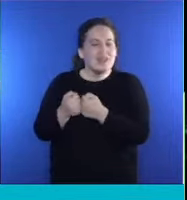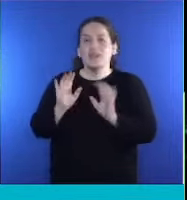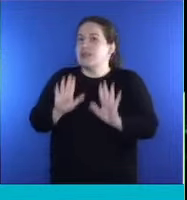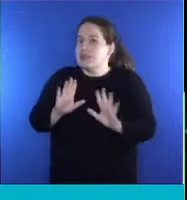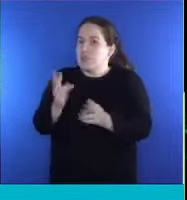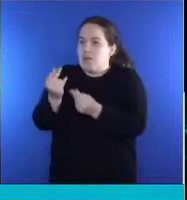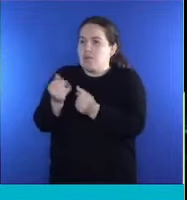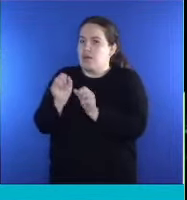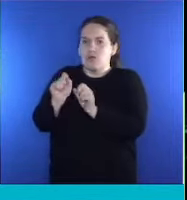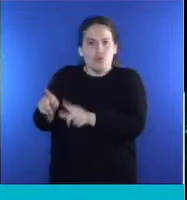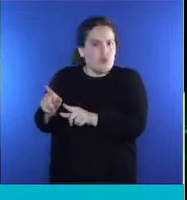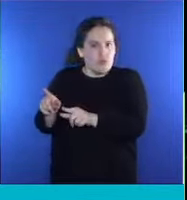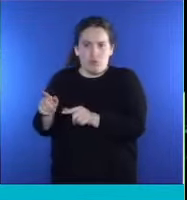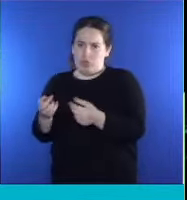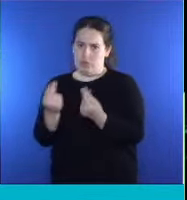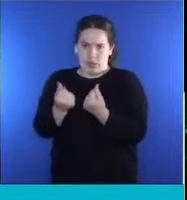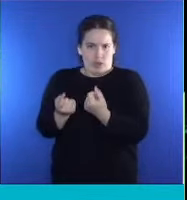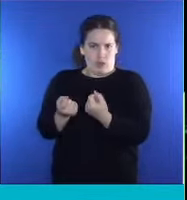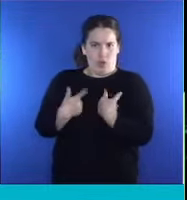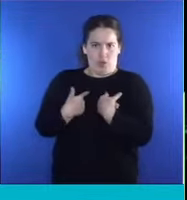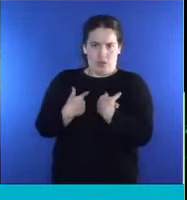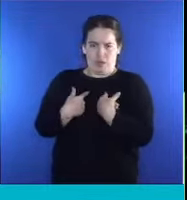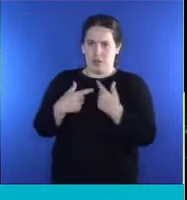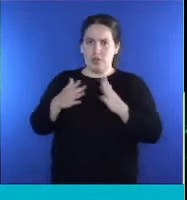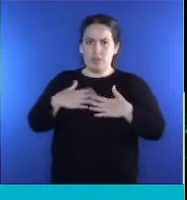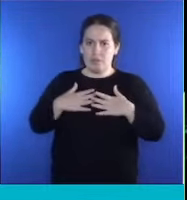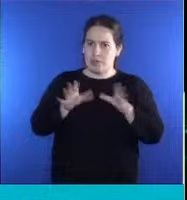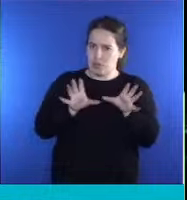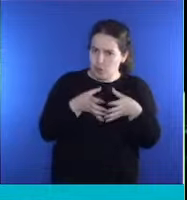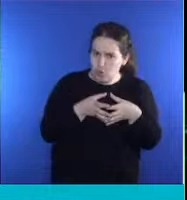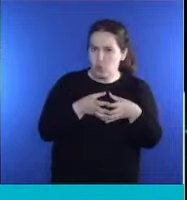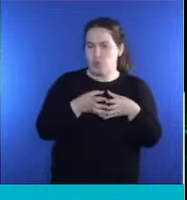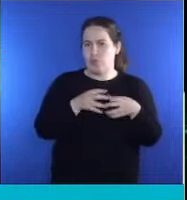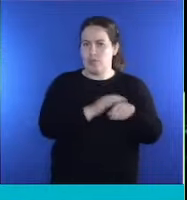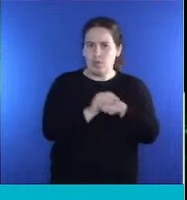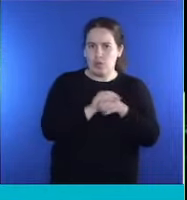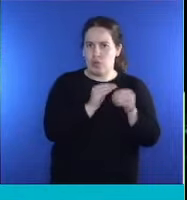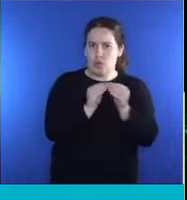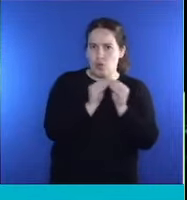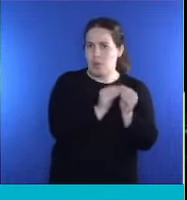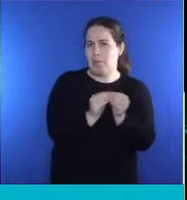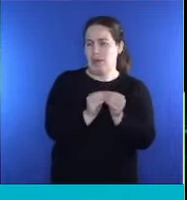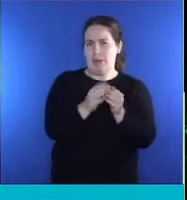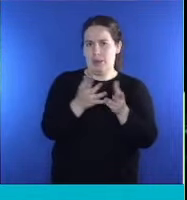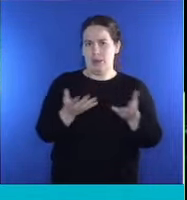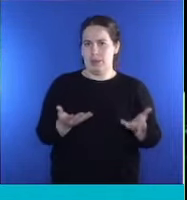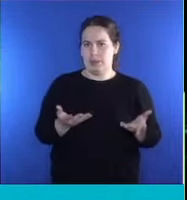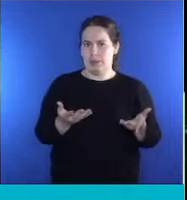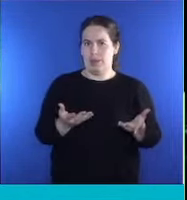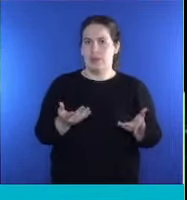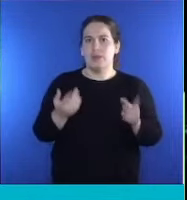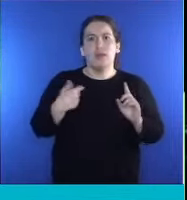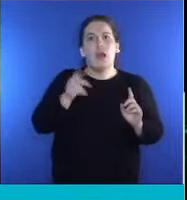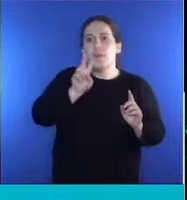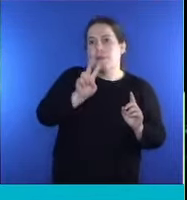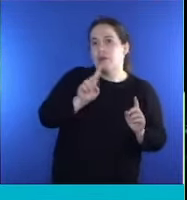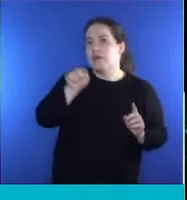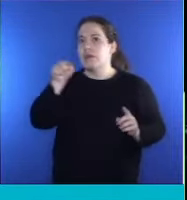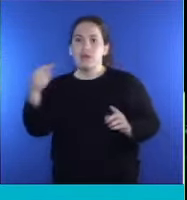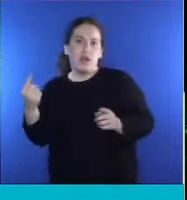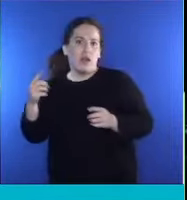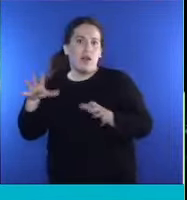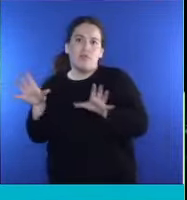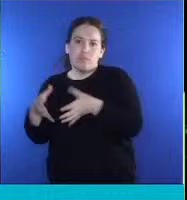tanto del lado nuestro con mi agrupación con mis hermanos muy amigo de mi hermano más grande del peronismo y el del lado del